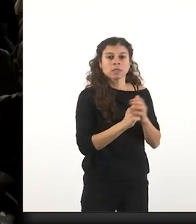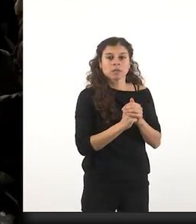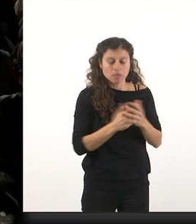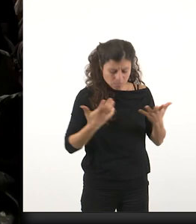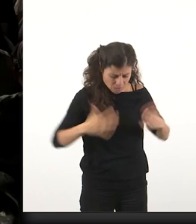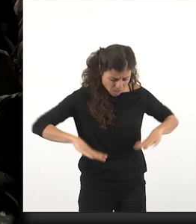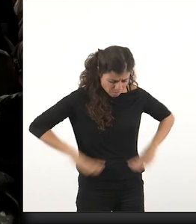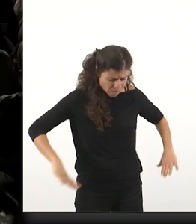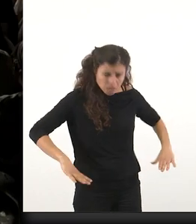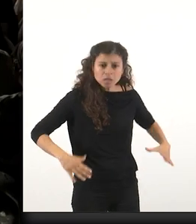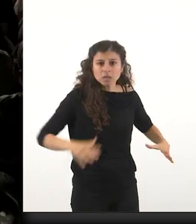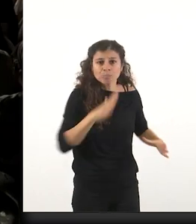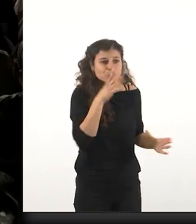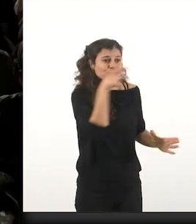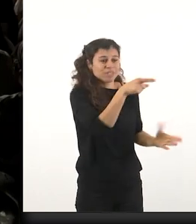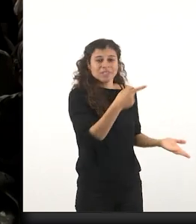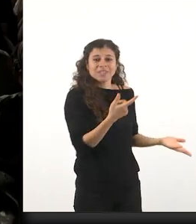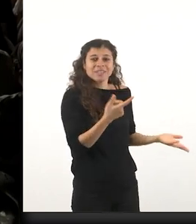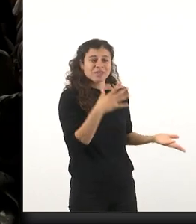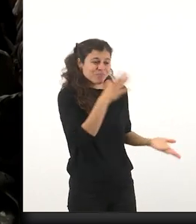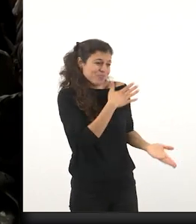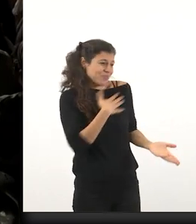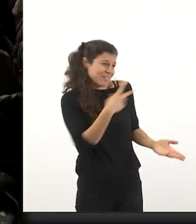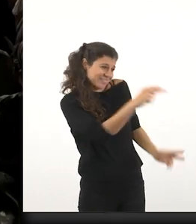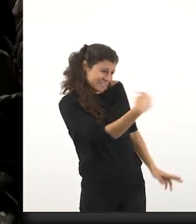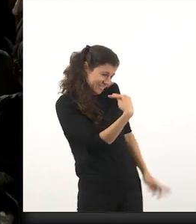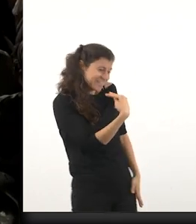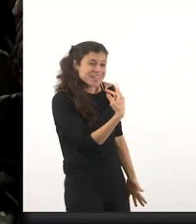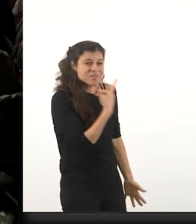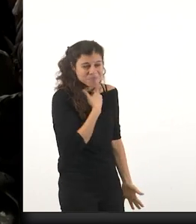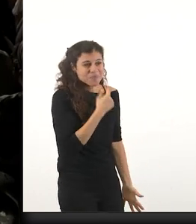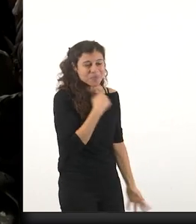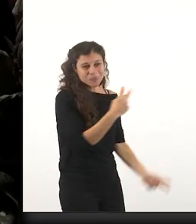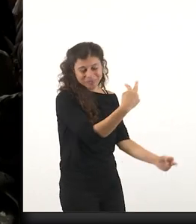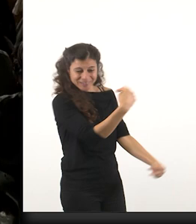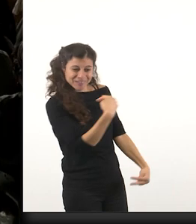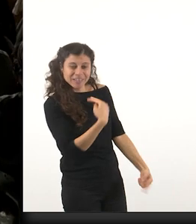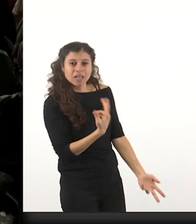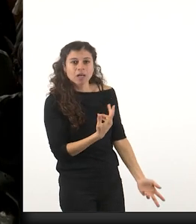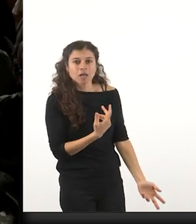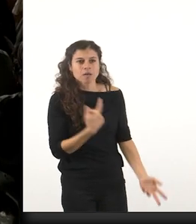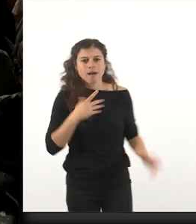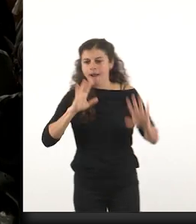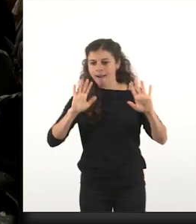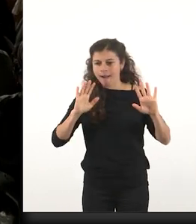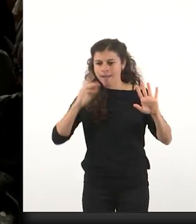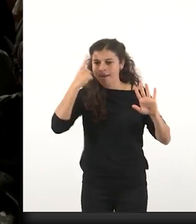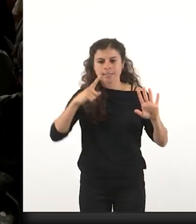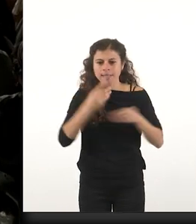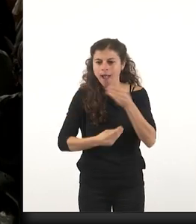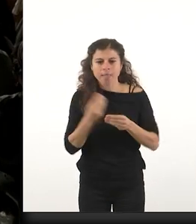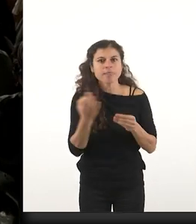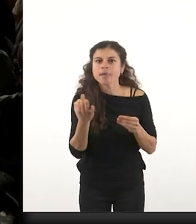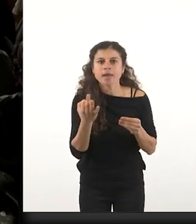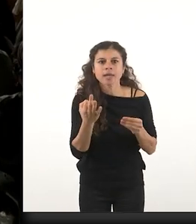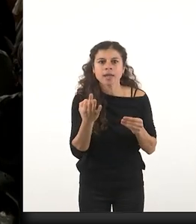Esta falda me la he puesto por ti. Me gusta mucho cuando me miras cuando me la pongo. Y sin que Antonio me lo diga, yo ya sé lo que tengo que hacer en este momento.